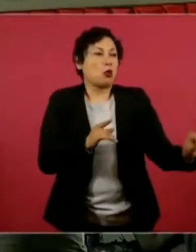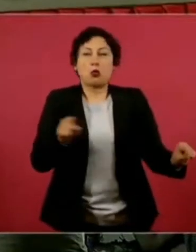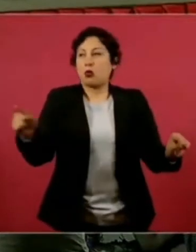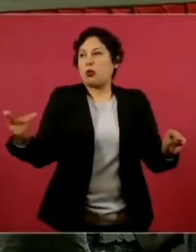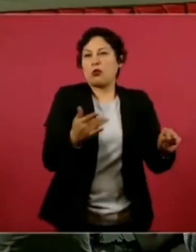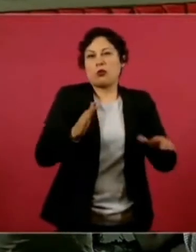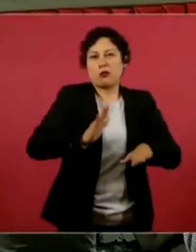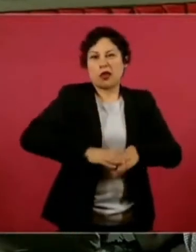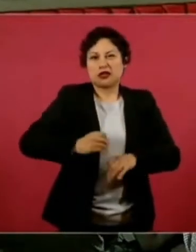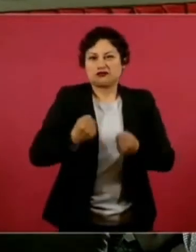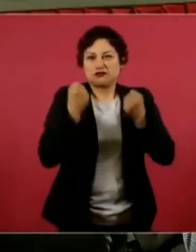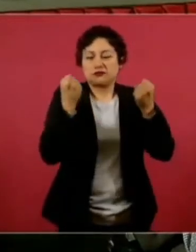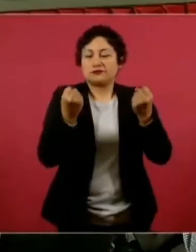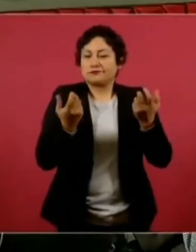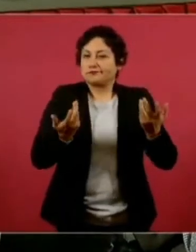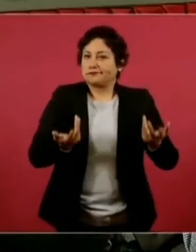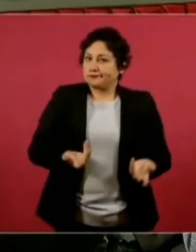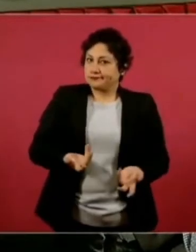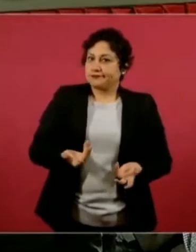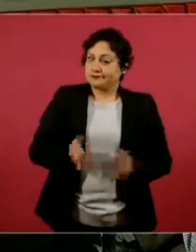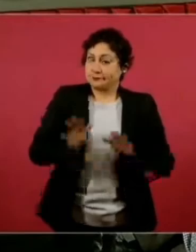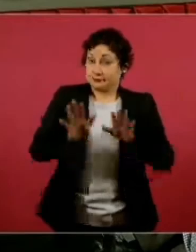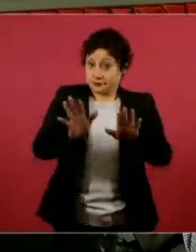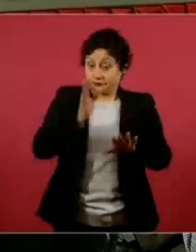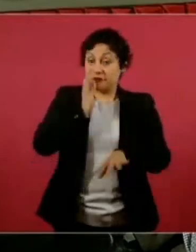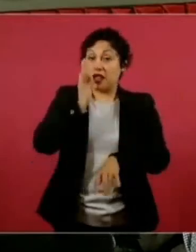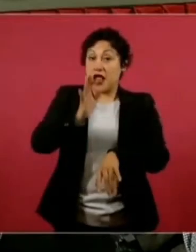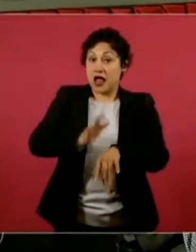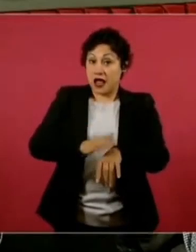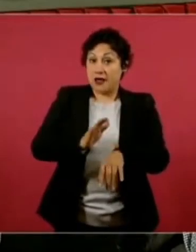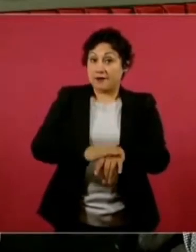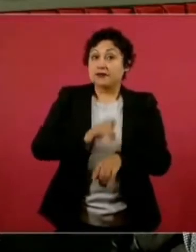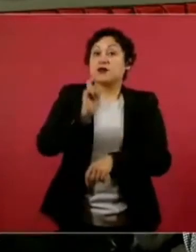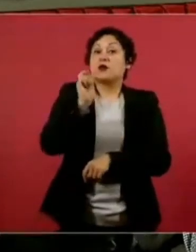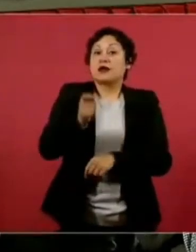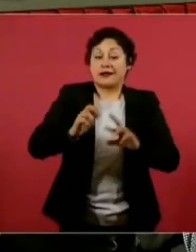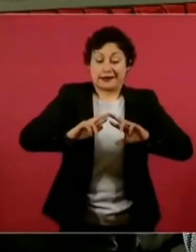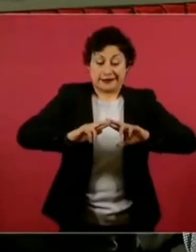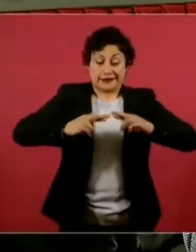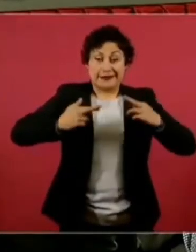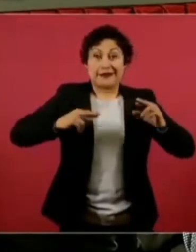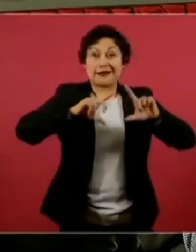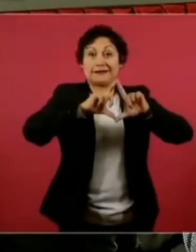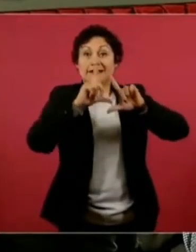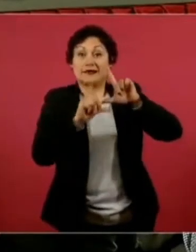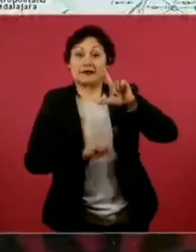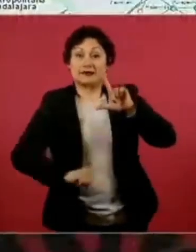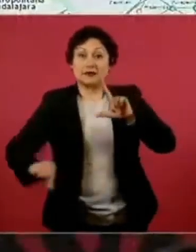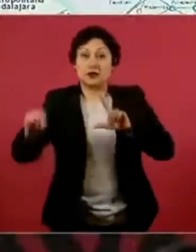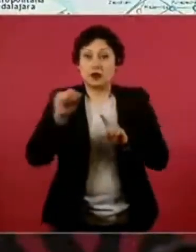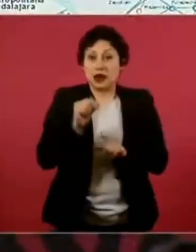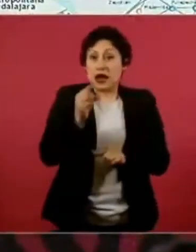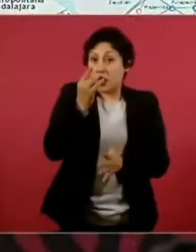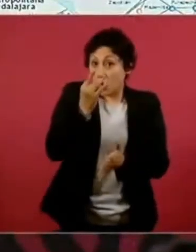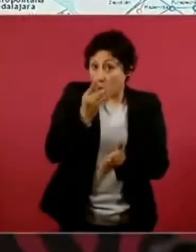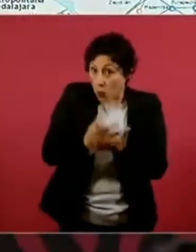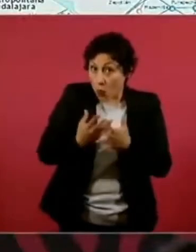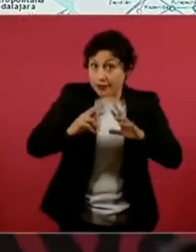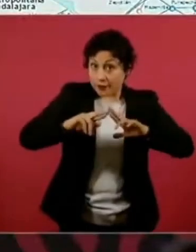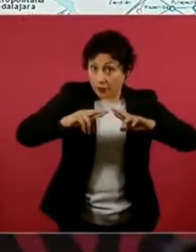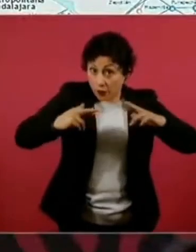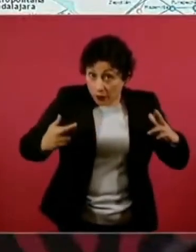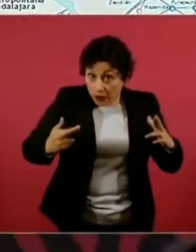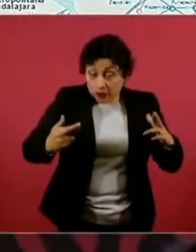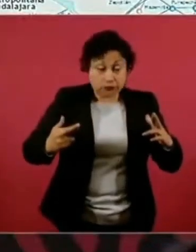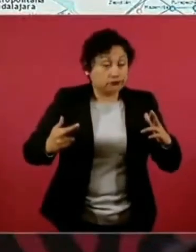repito, la red nacional de transmisión no es nada más los cables. Tenemos las subestaciones. Dentro de las subestaciones